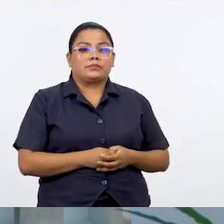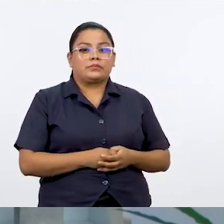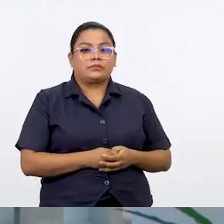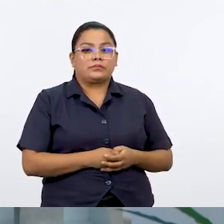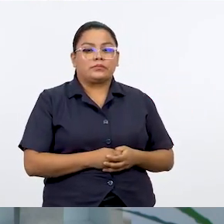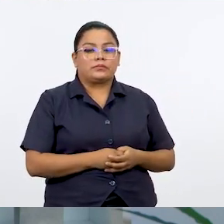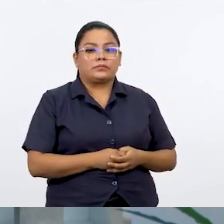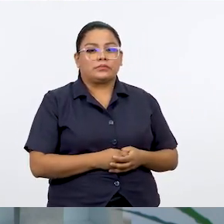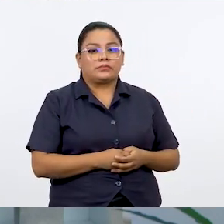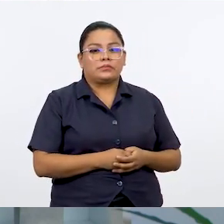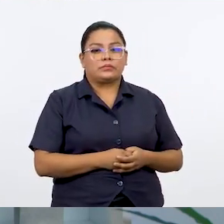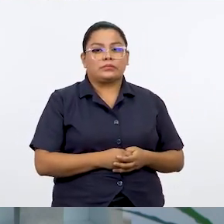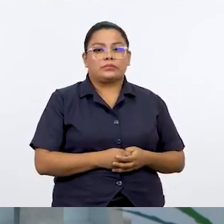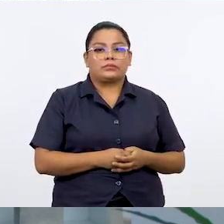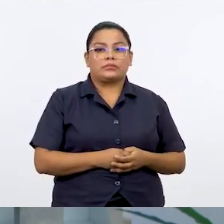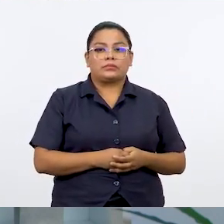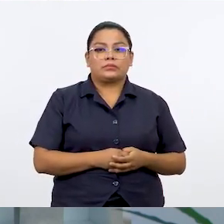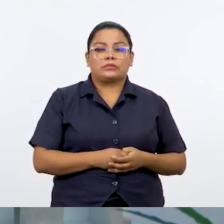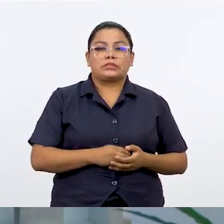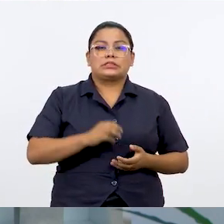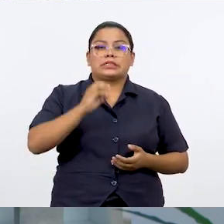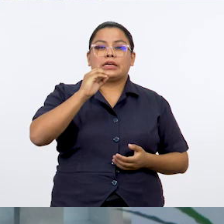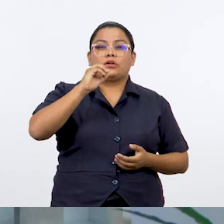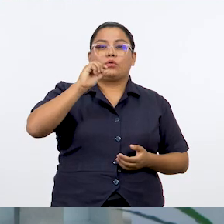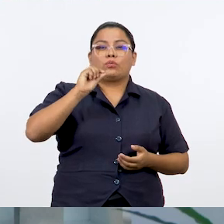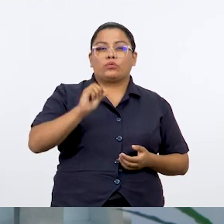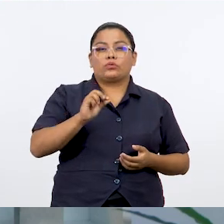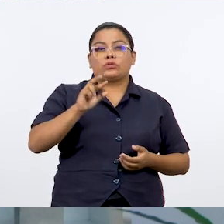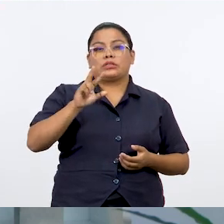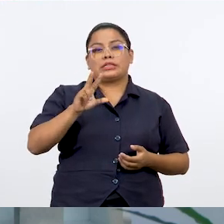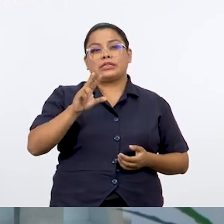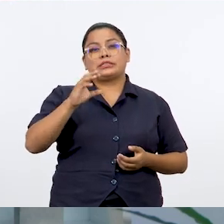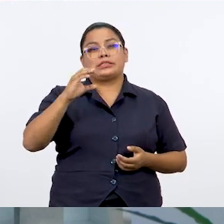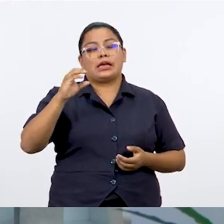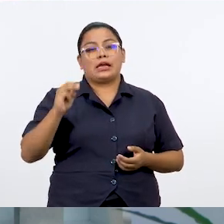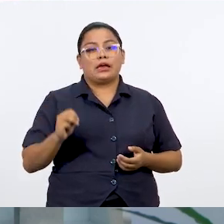centímetros. No, es 0.3 centímetros.